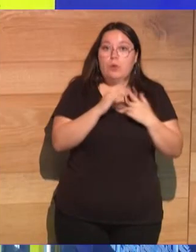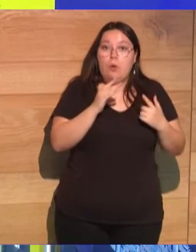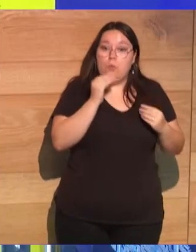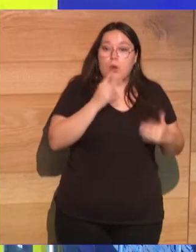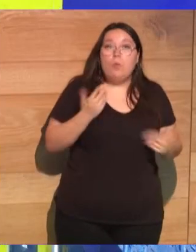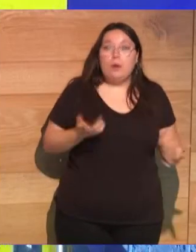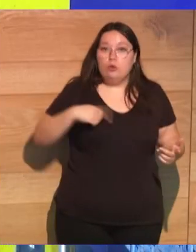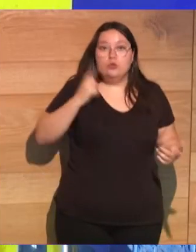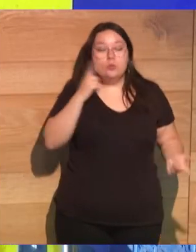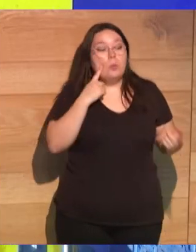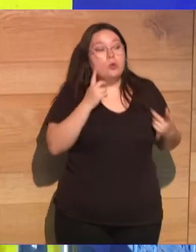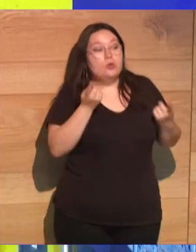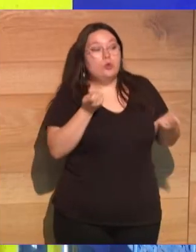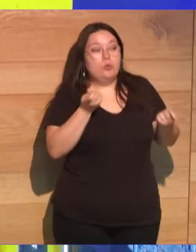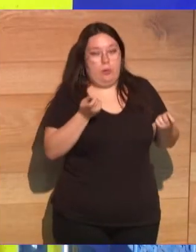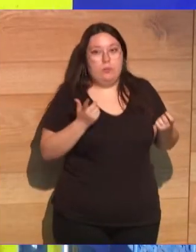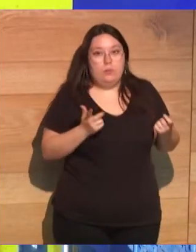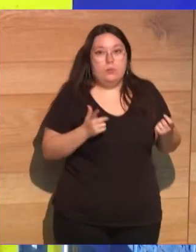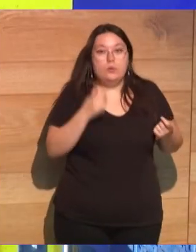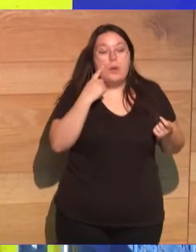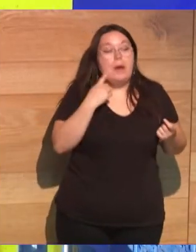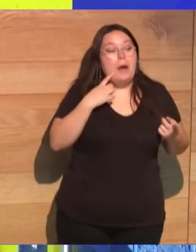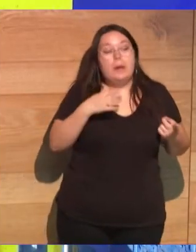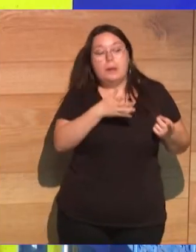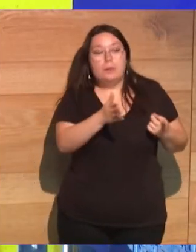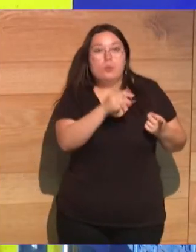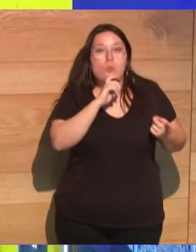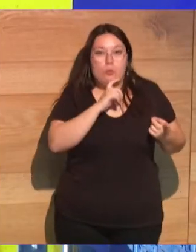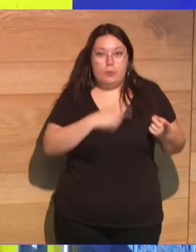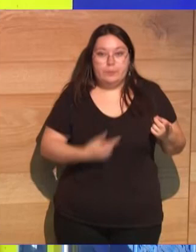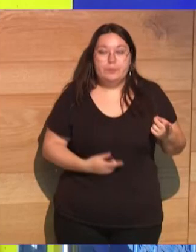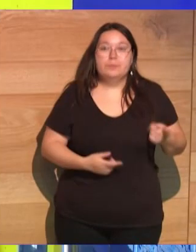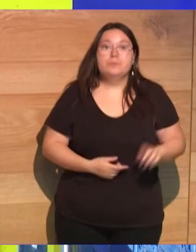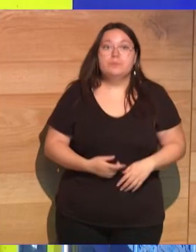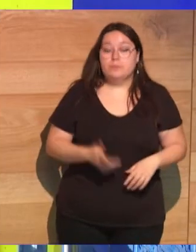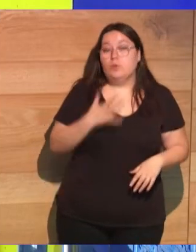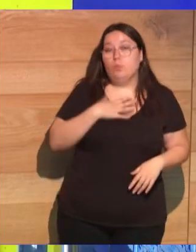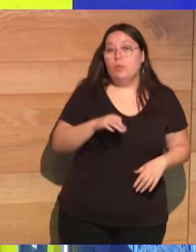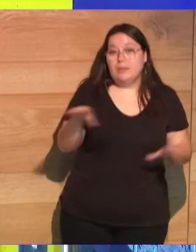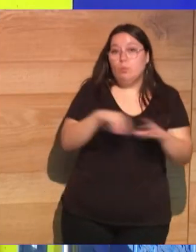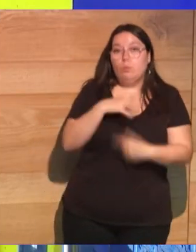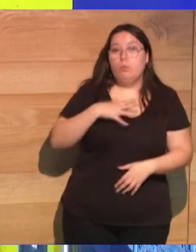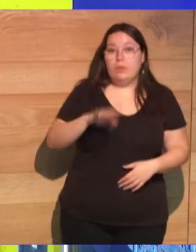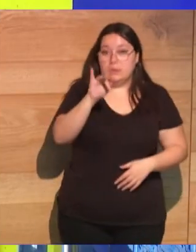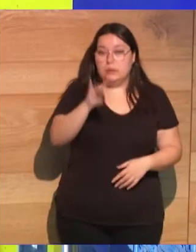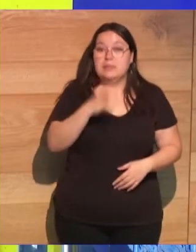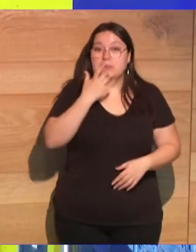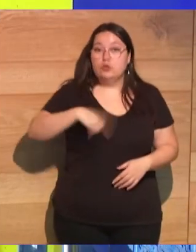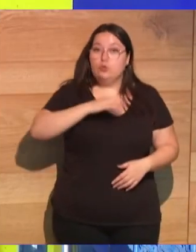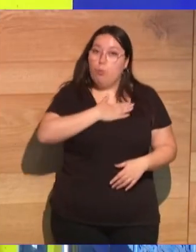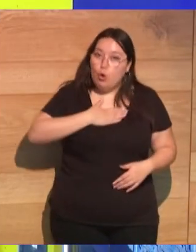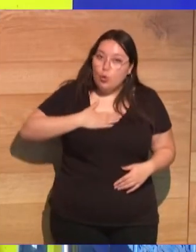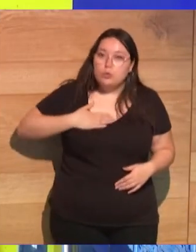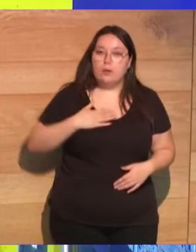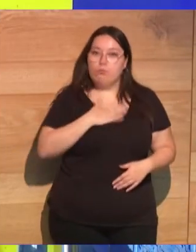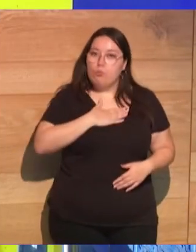alerta y entonces ahí estamos diciendo, bueno, a ver esto por dónde tira. Por lo tanto, sí puede ser inclusiva si tenemos esa voluntad,